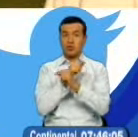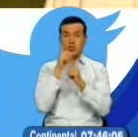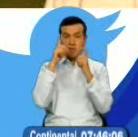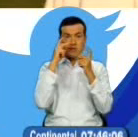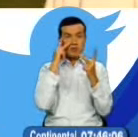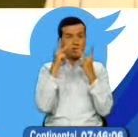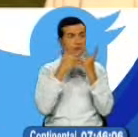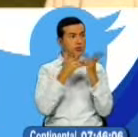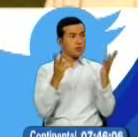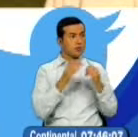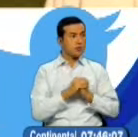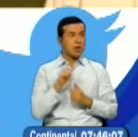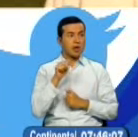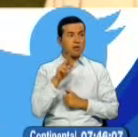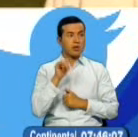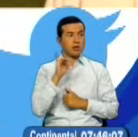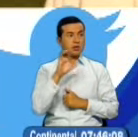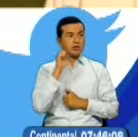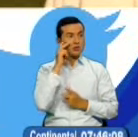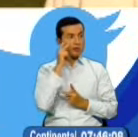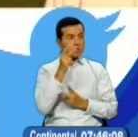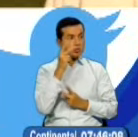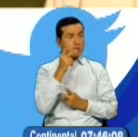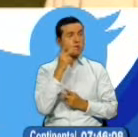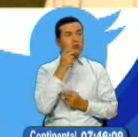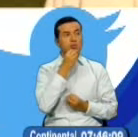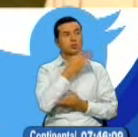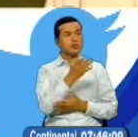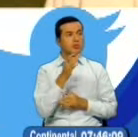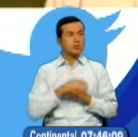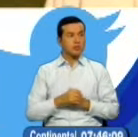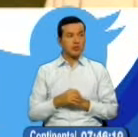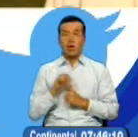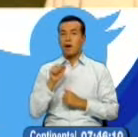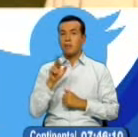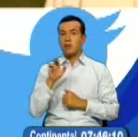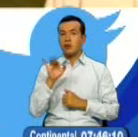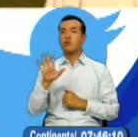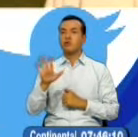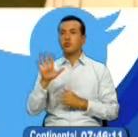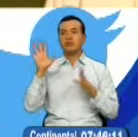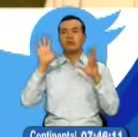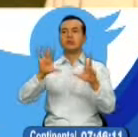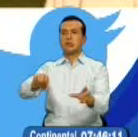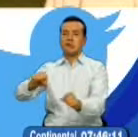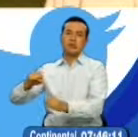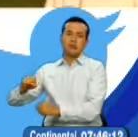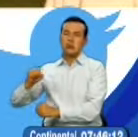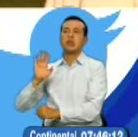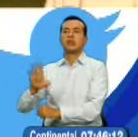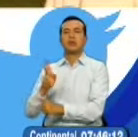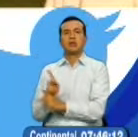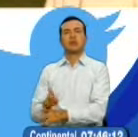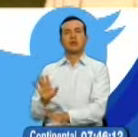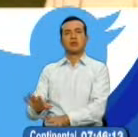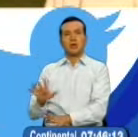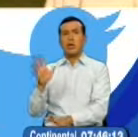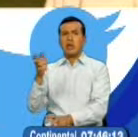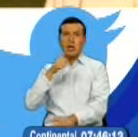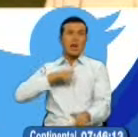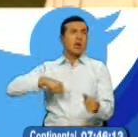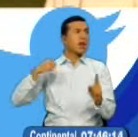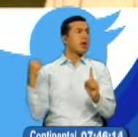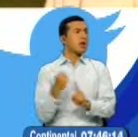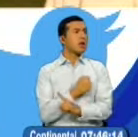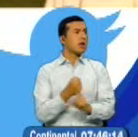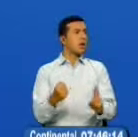foto en la que se observa a Aparicio Caicedo con el siguiente mensaje. Aparicio Caicedo tuvo que ser controlado porque quería devolver agresión que recibió